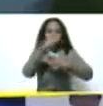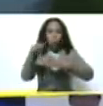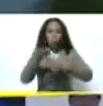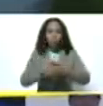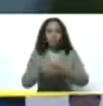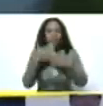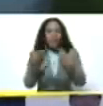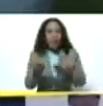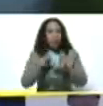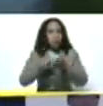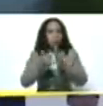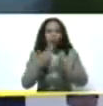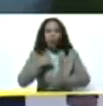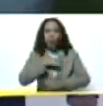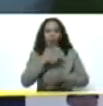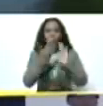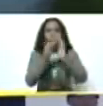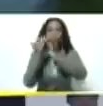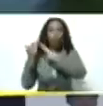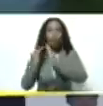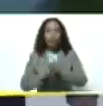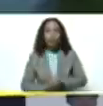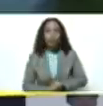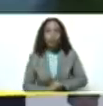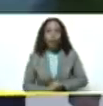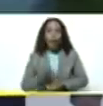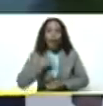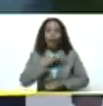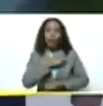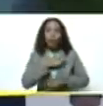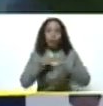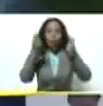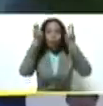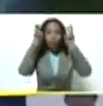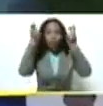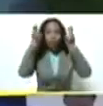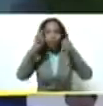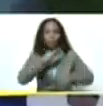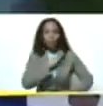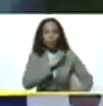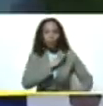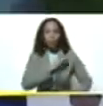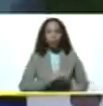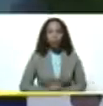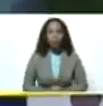es nuestra comunidad, es nuestro espacio.